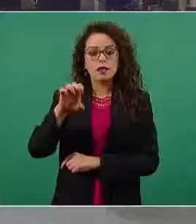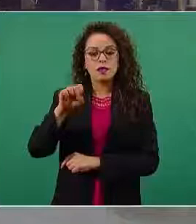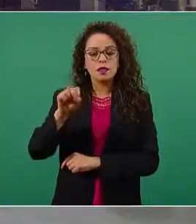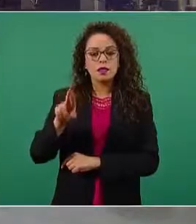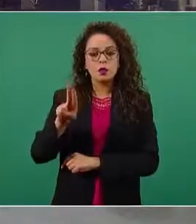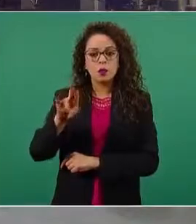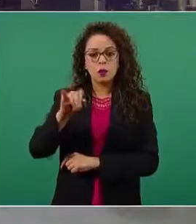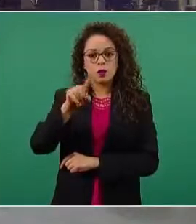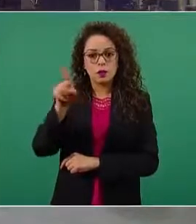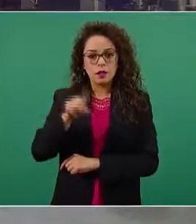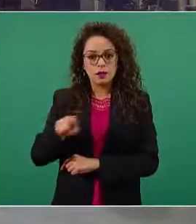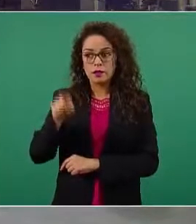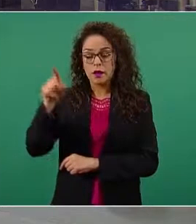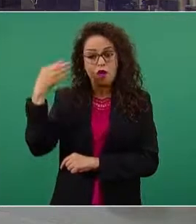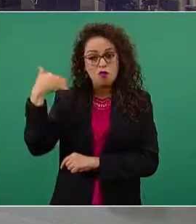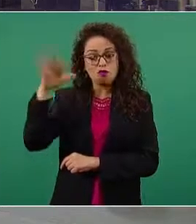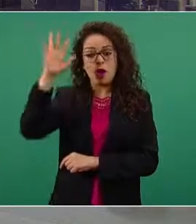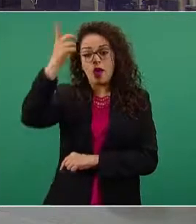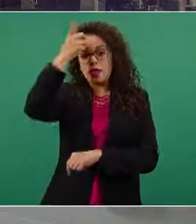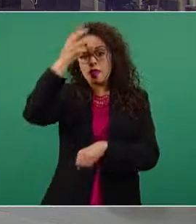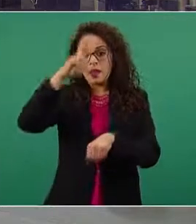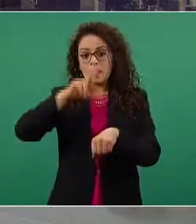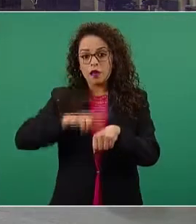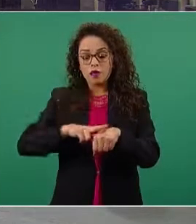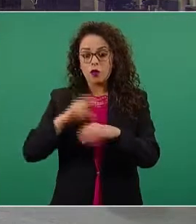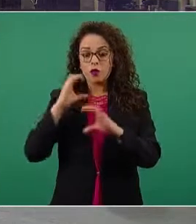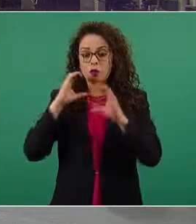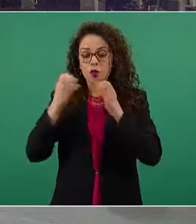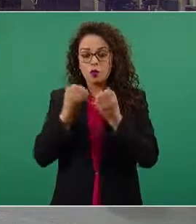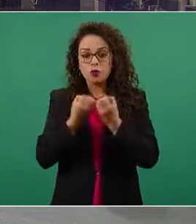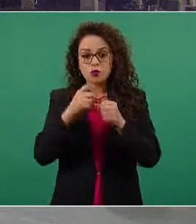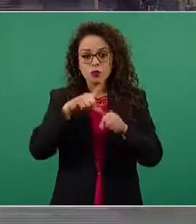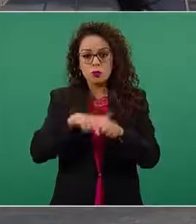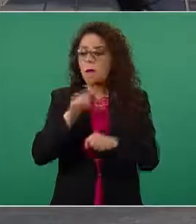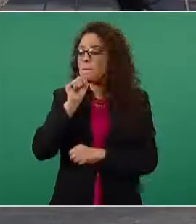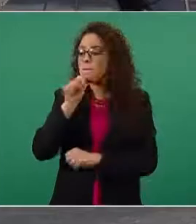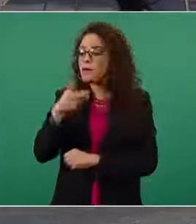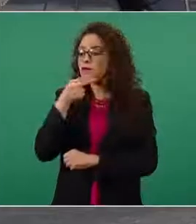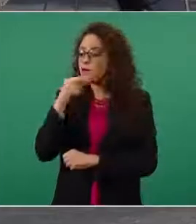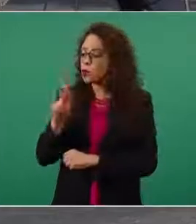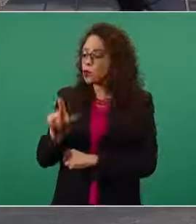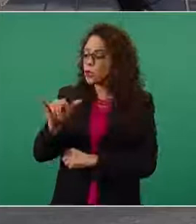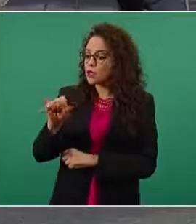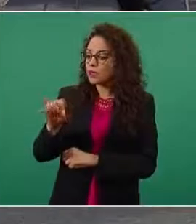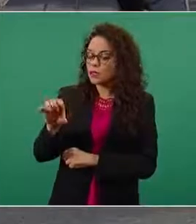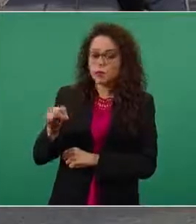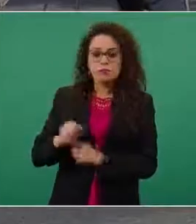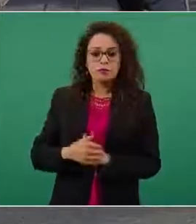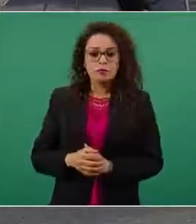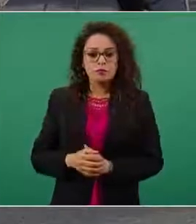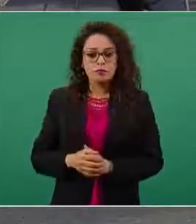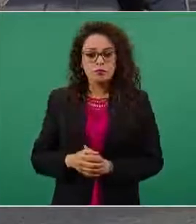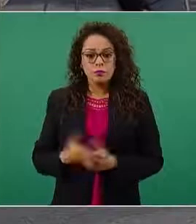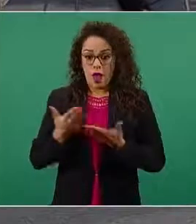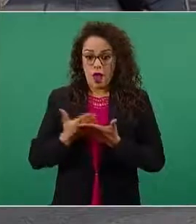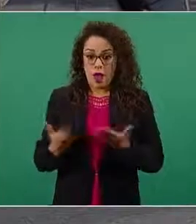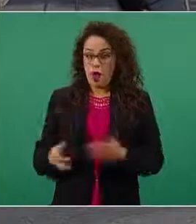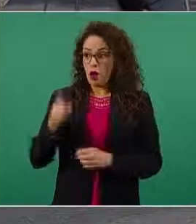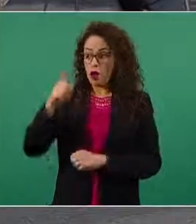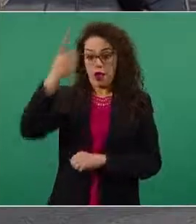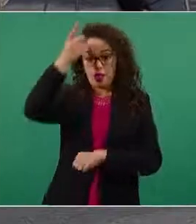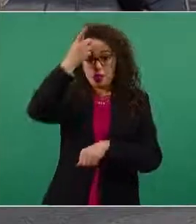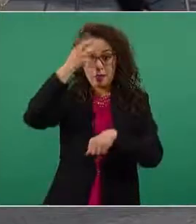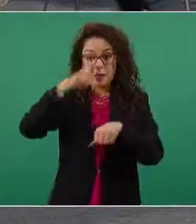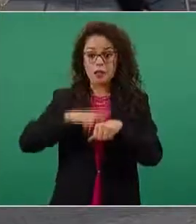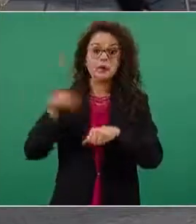el director de comunicación social de Ulises Ruiz. Y ese director del agua en